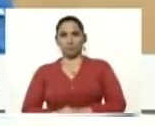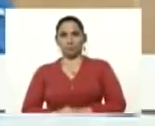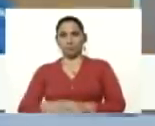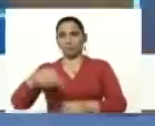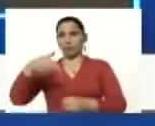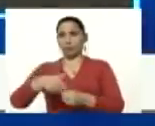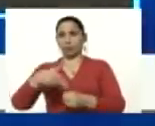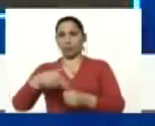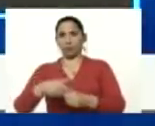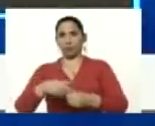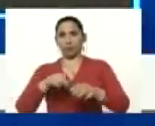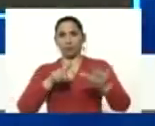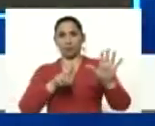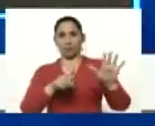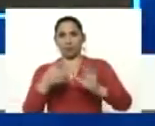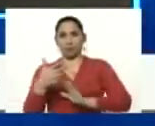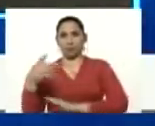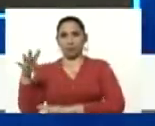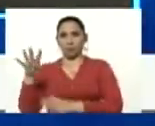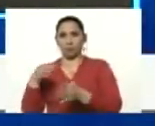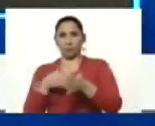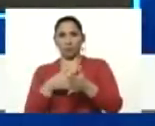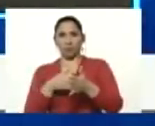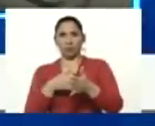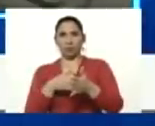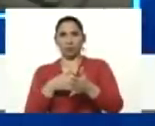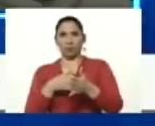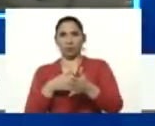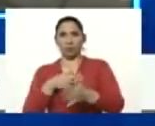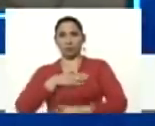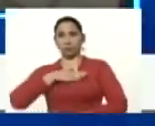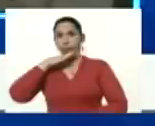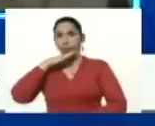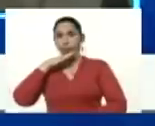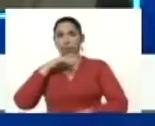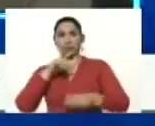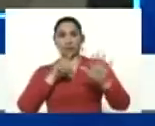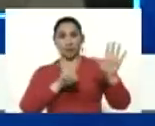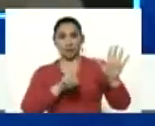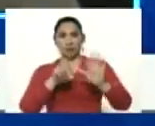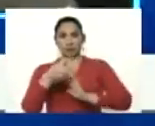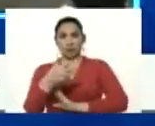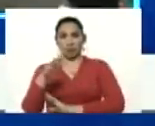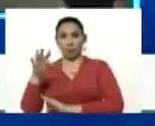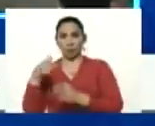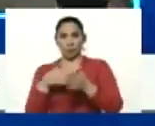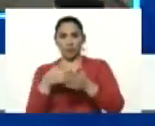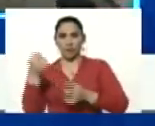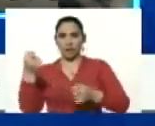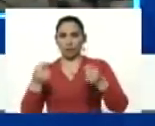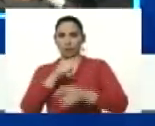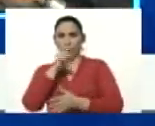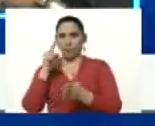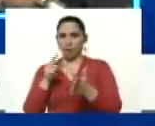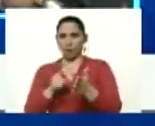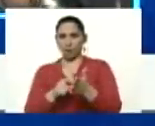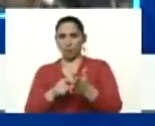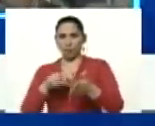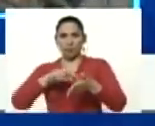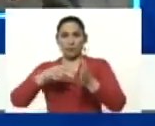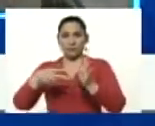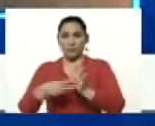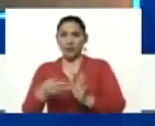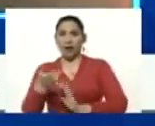Echaron 634.000. Equiparon 634.000. Quiere decir que